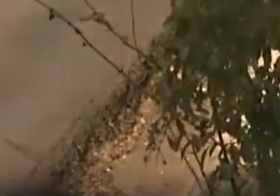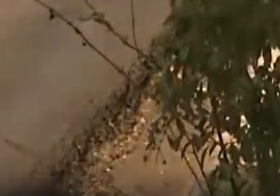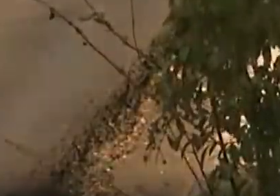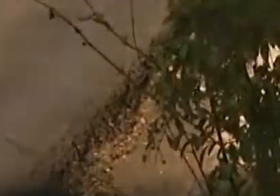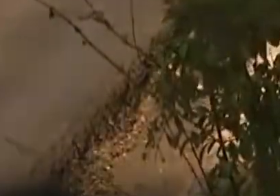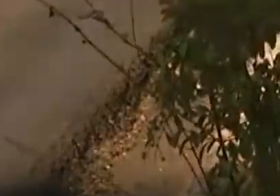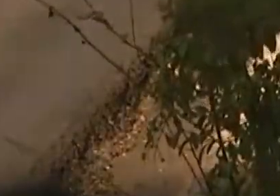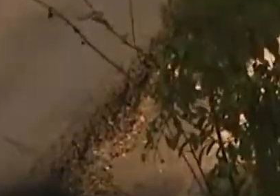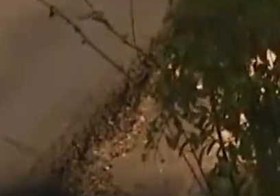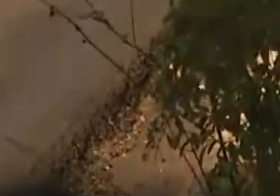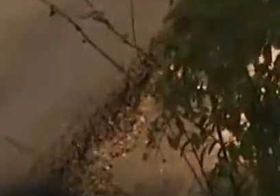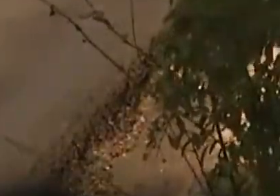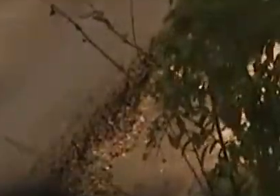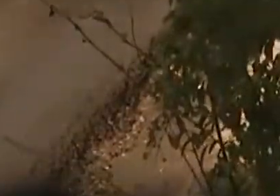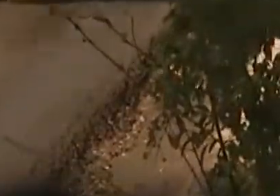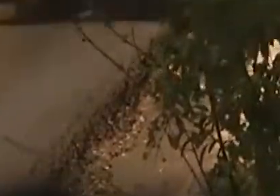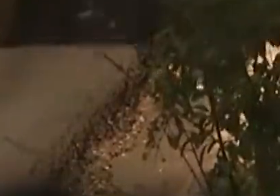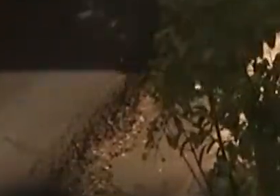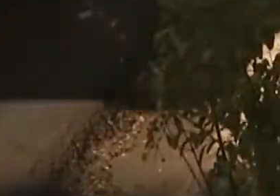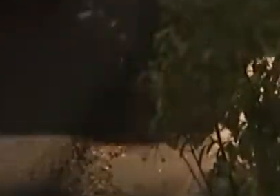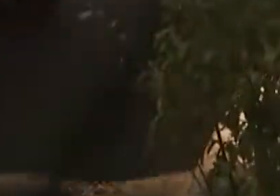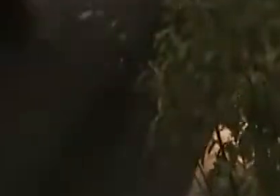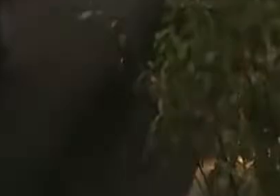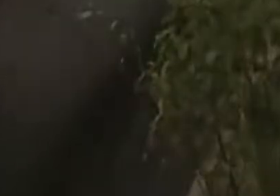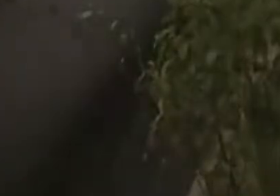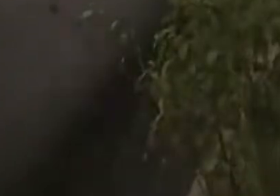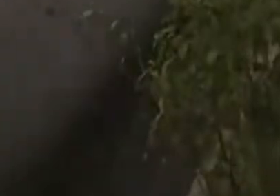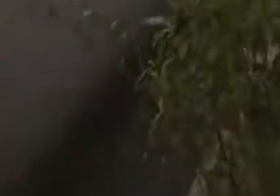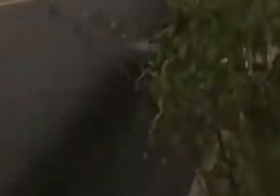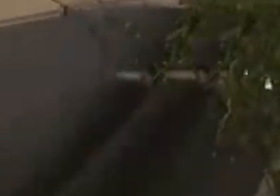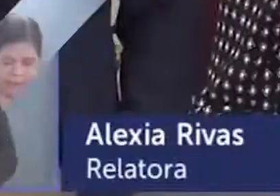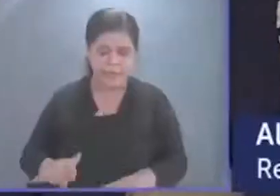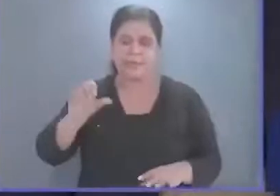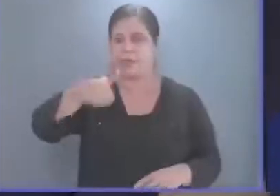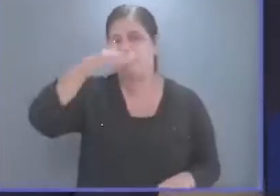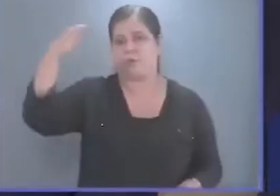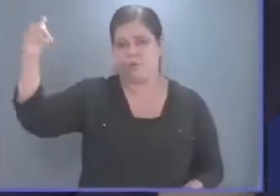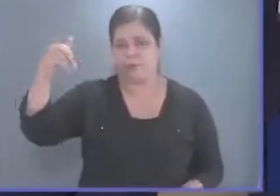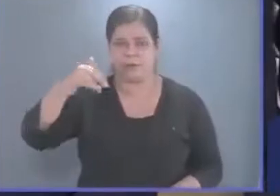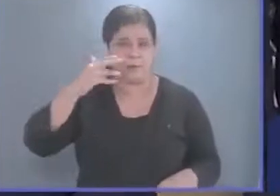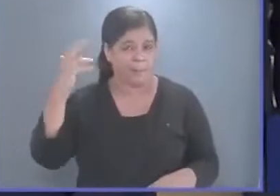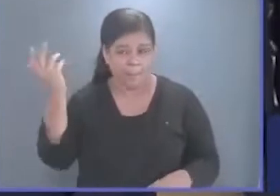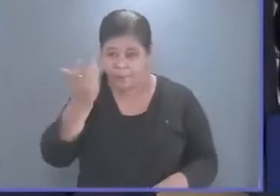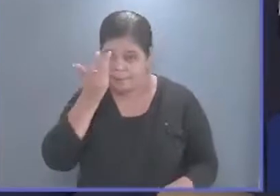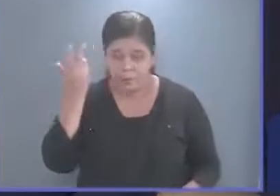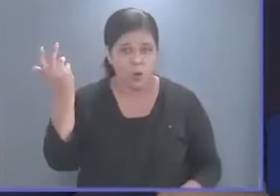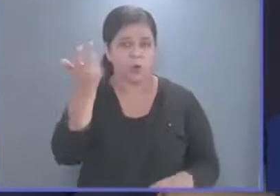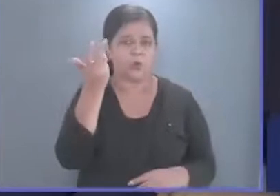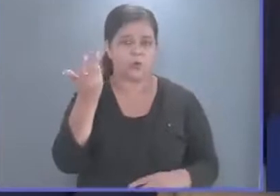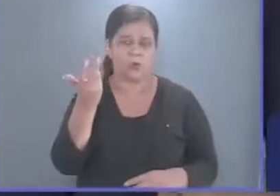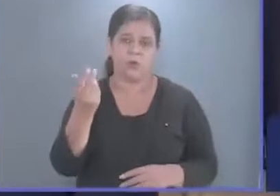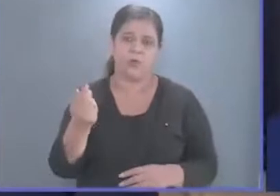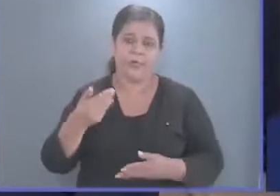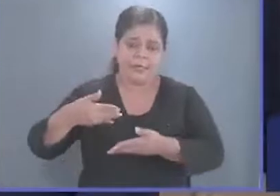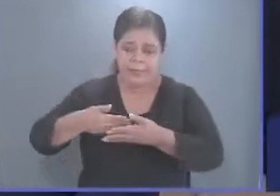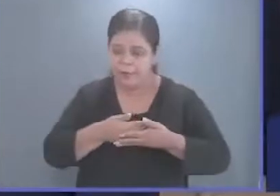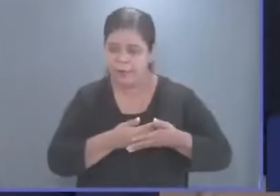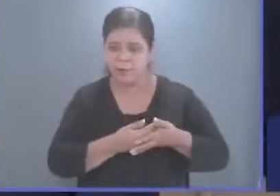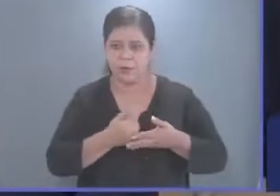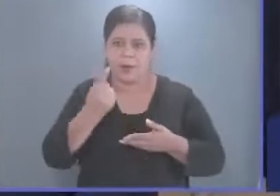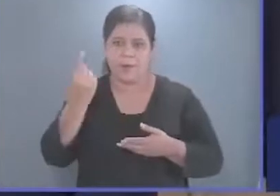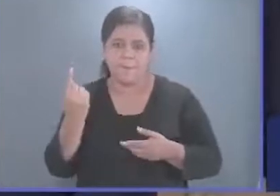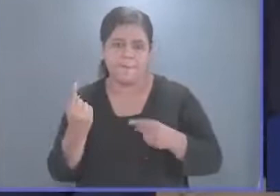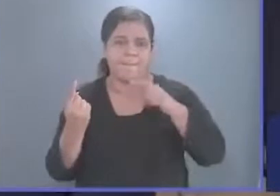de salvadoreños que no nacieron en el país, para que puedan votar. Todos aquellos hijos o hijas de salvadoreños